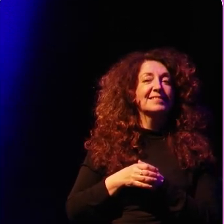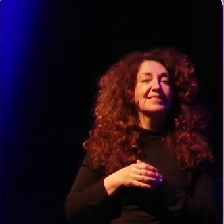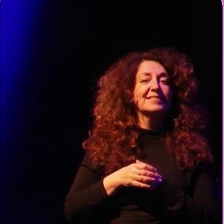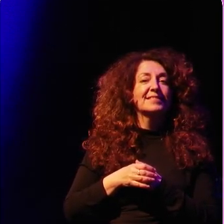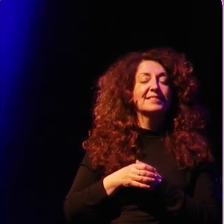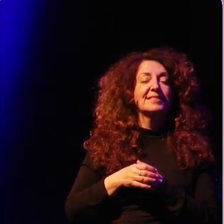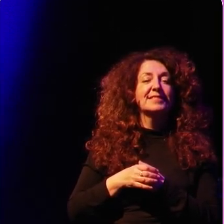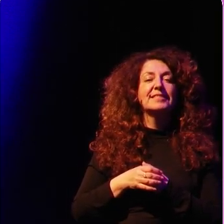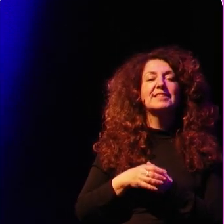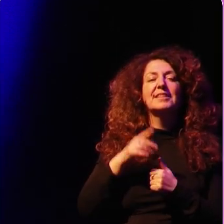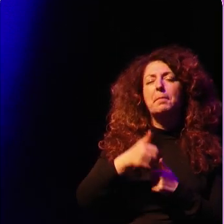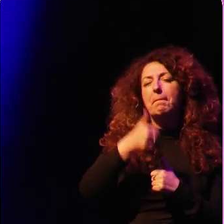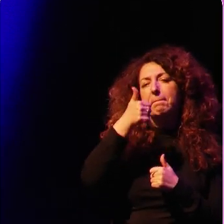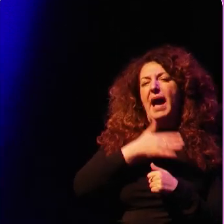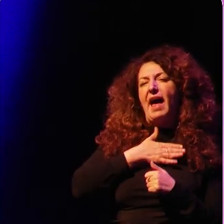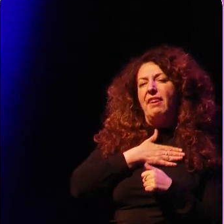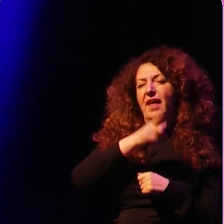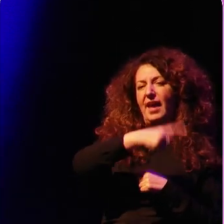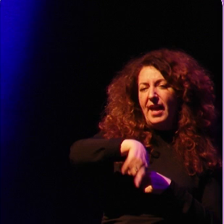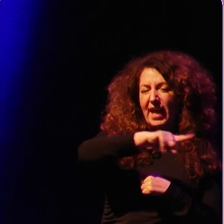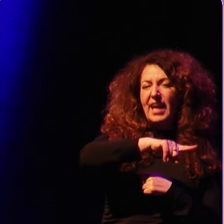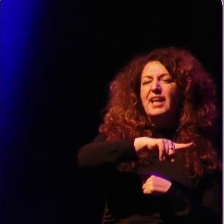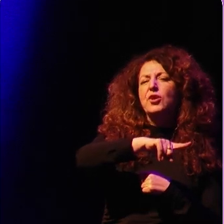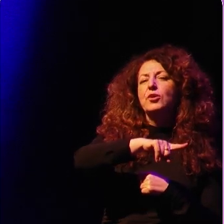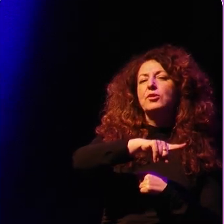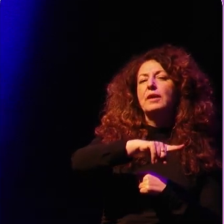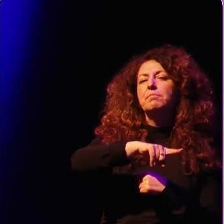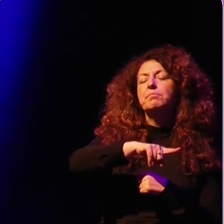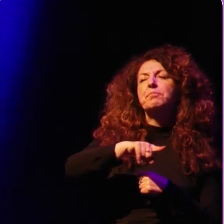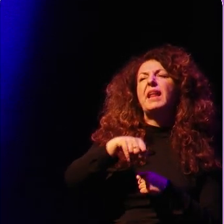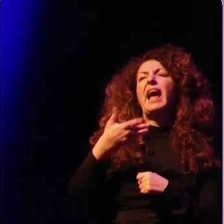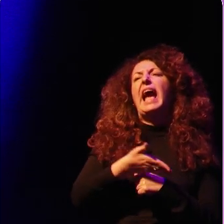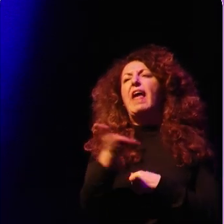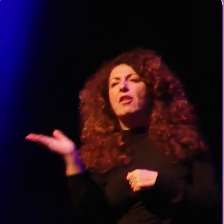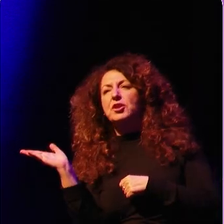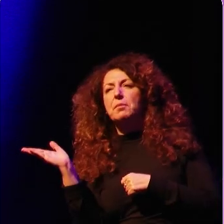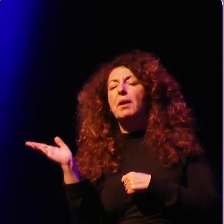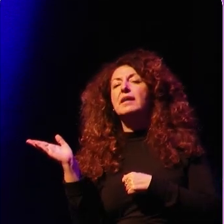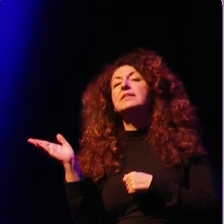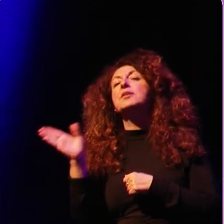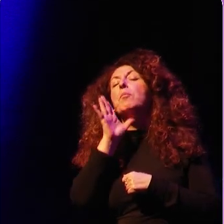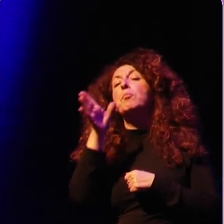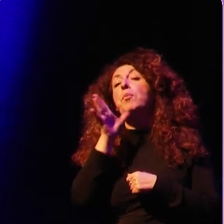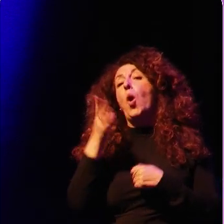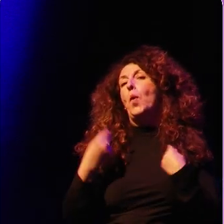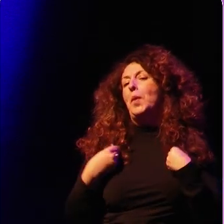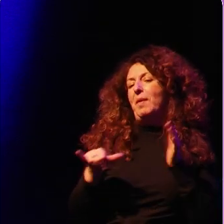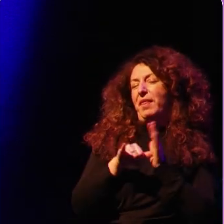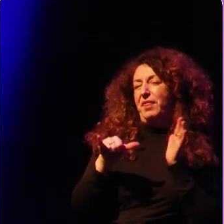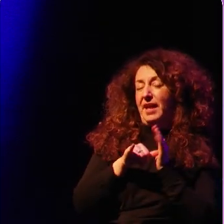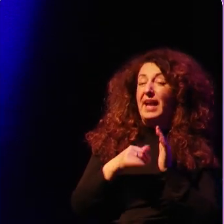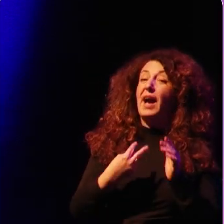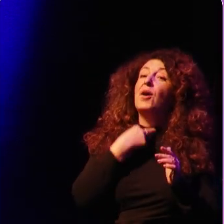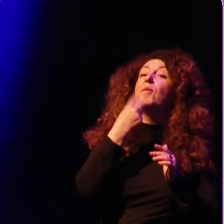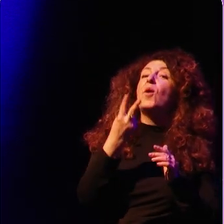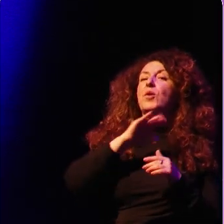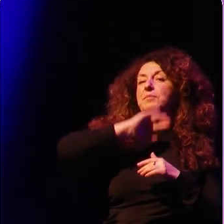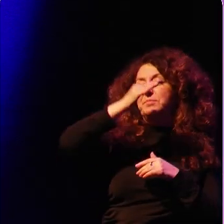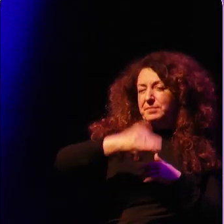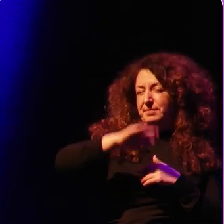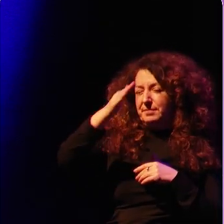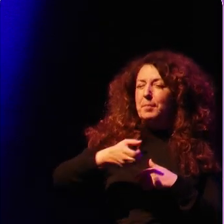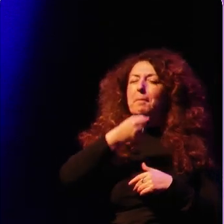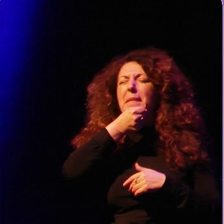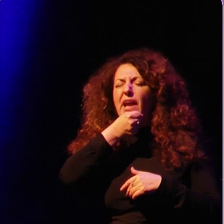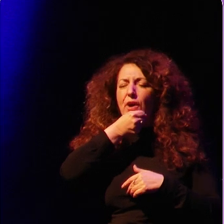¿Es más de ellos que de los demás por vivir más cerca? ¿Veis que mi voz sube y baja? Pero eso es por mala calidad del